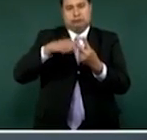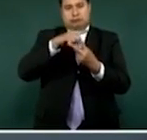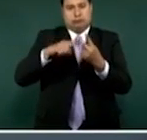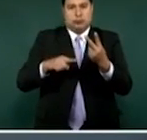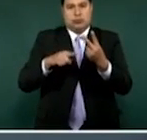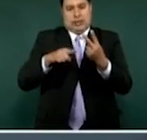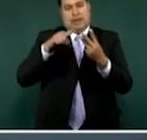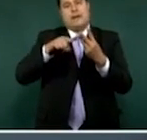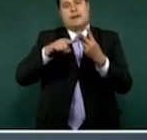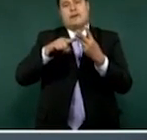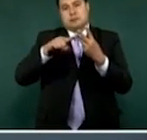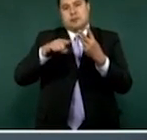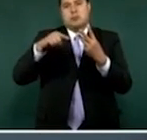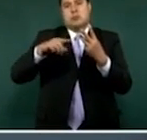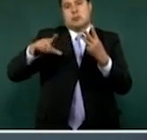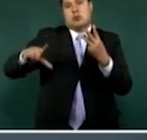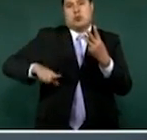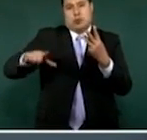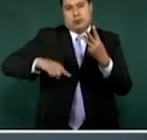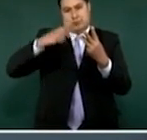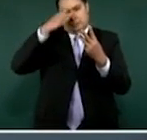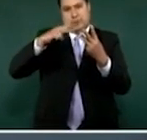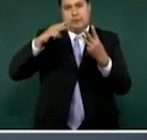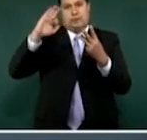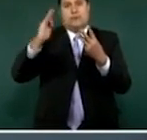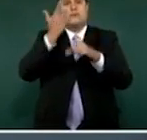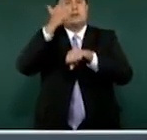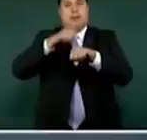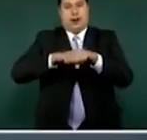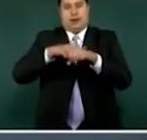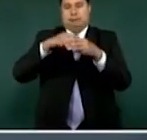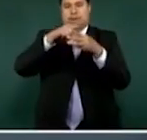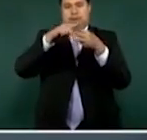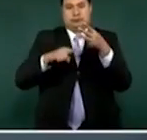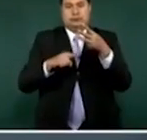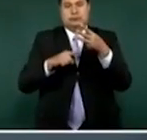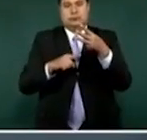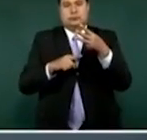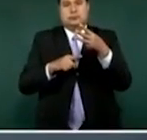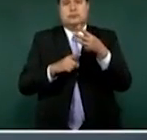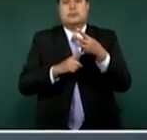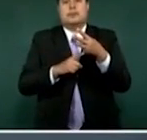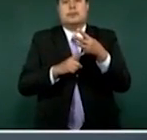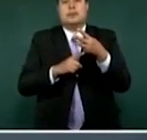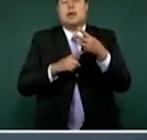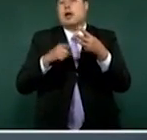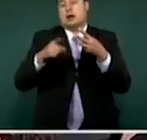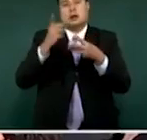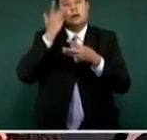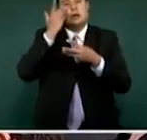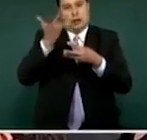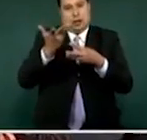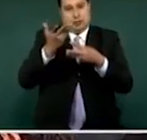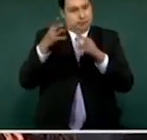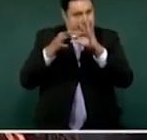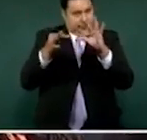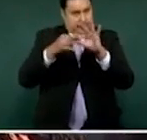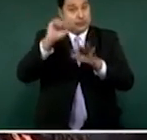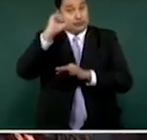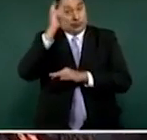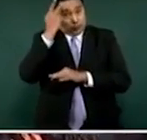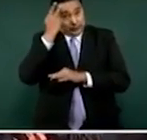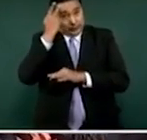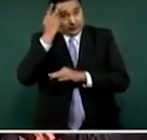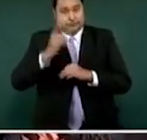el gobierno federal. Aquí quiero destacar, en el caso de San Luis,